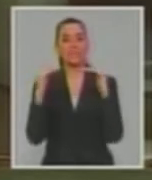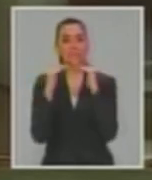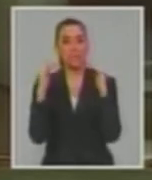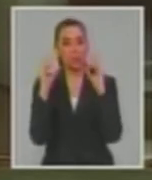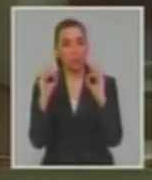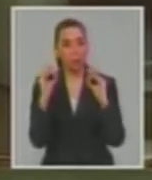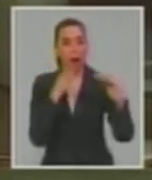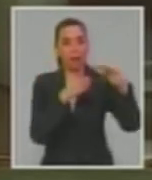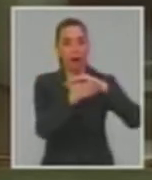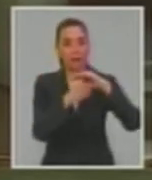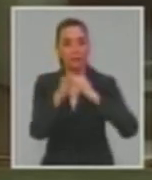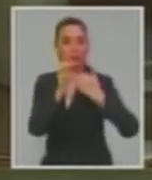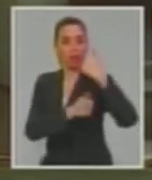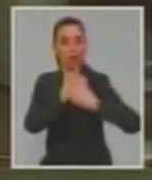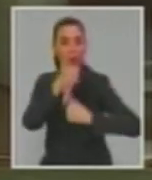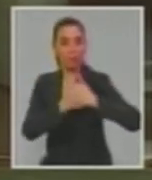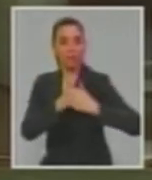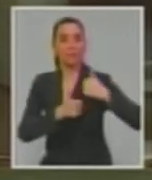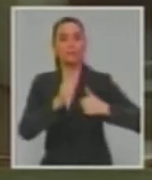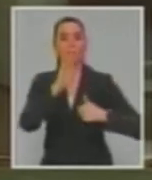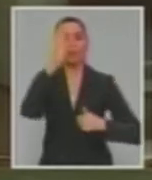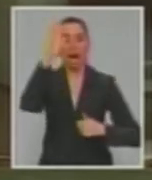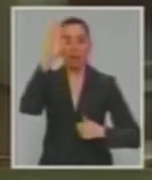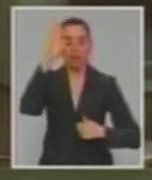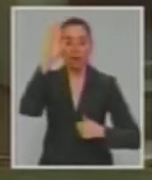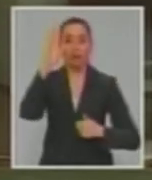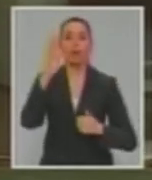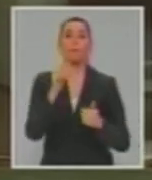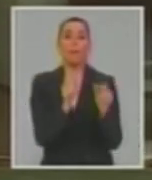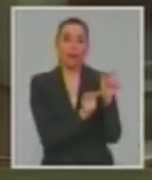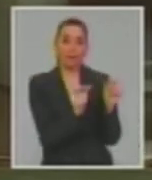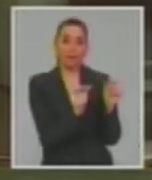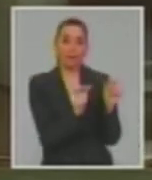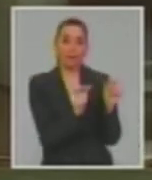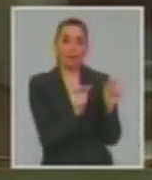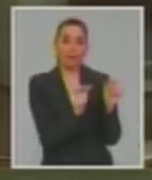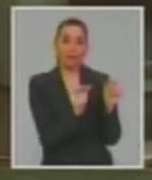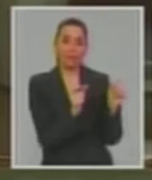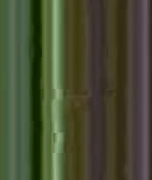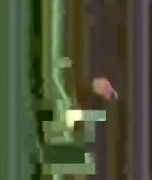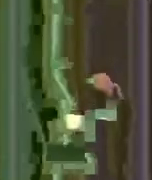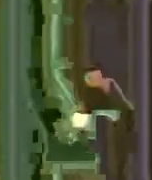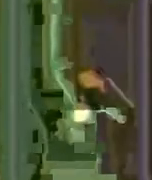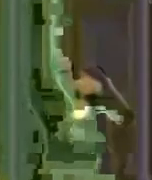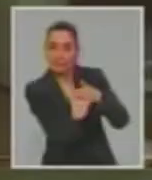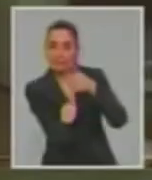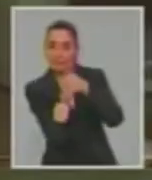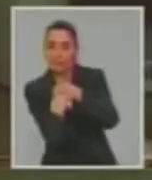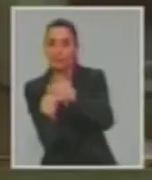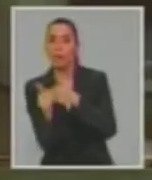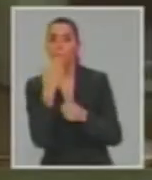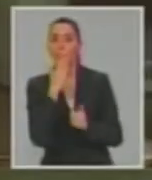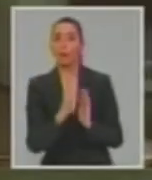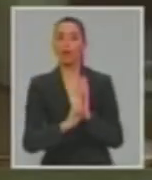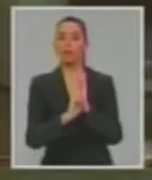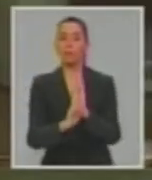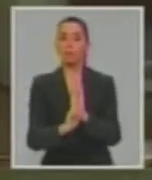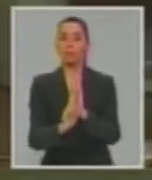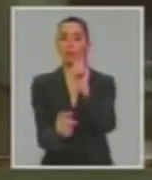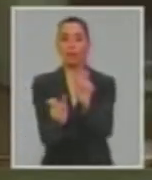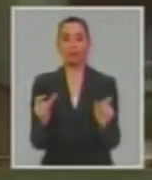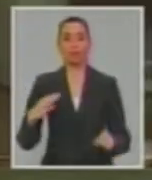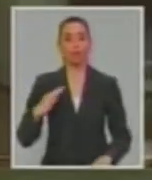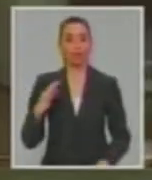y competencia entre los candidatos, de forma de motivar una mayor cercanía y una mejor representación de los